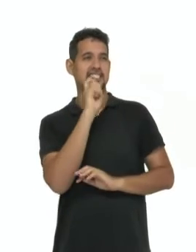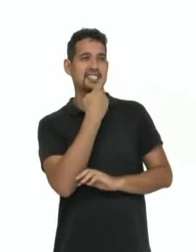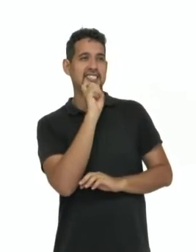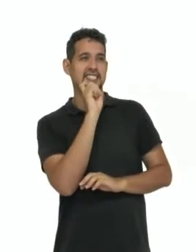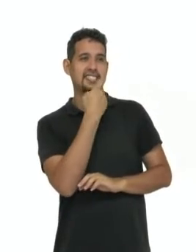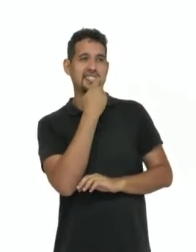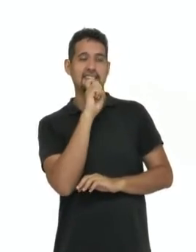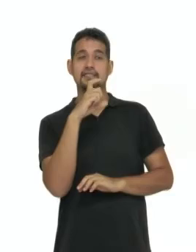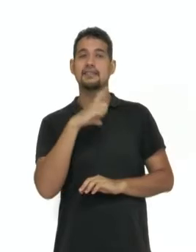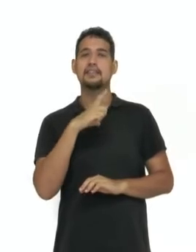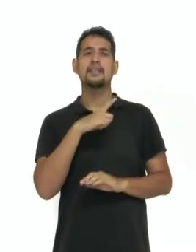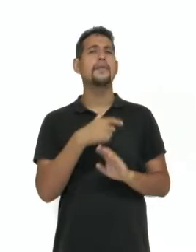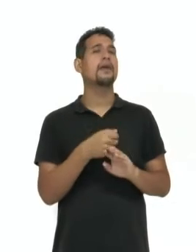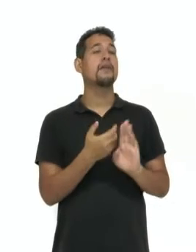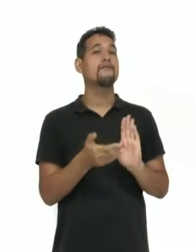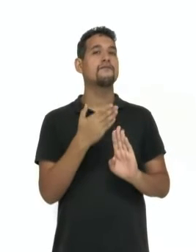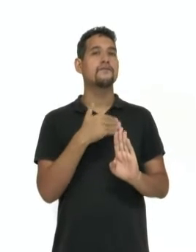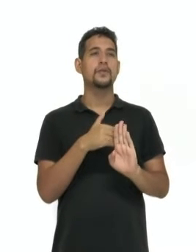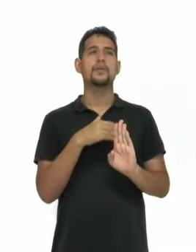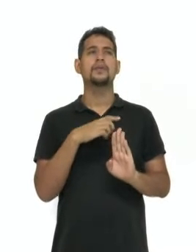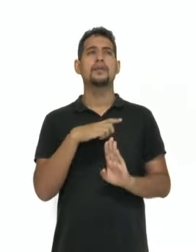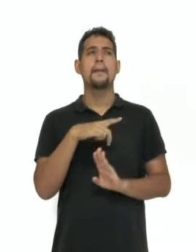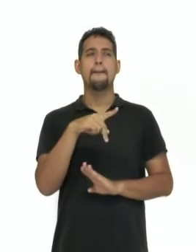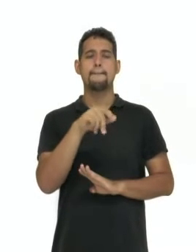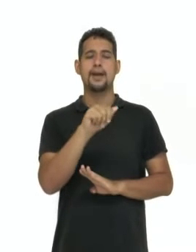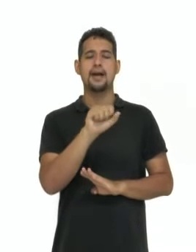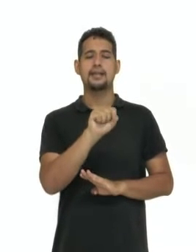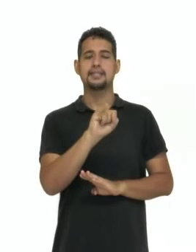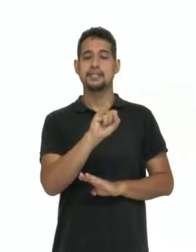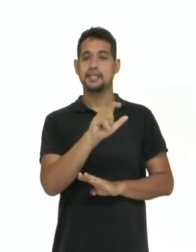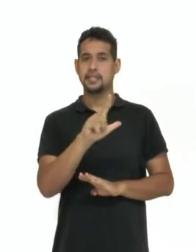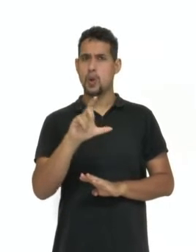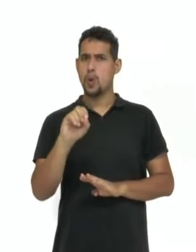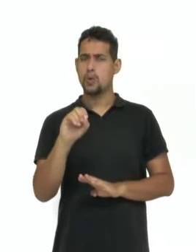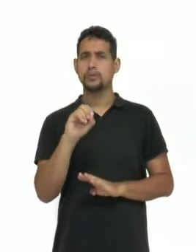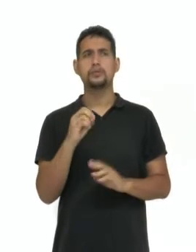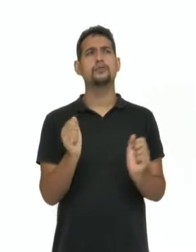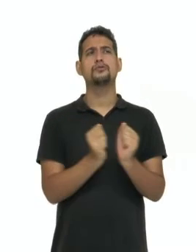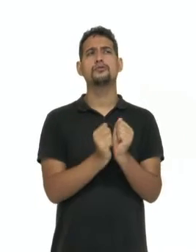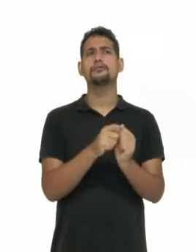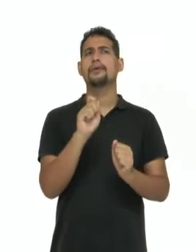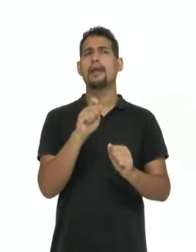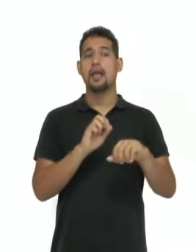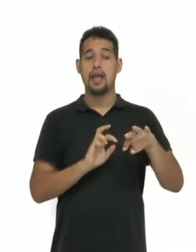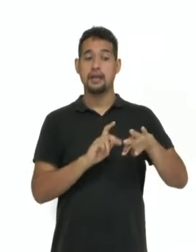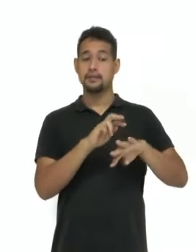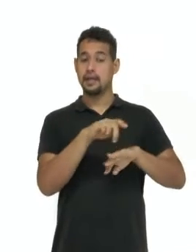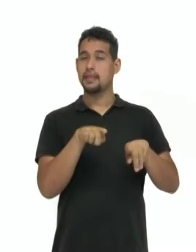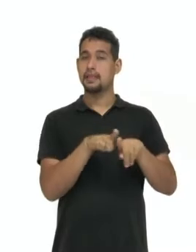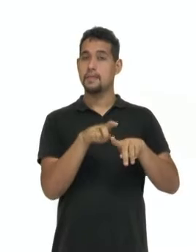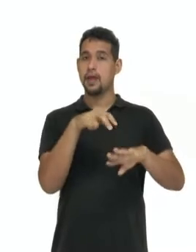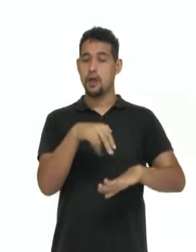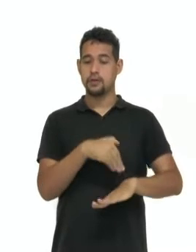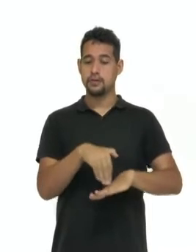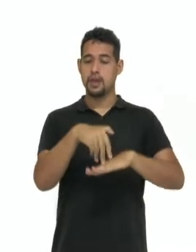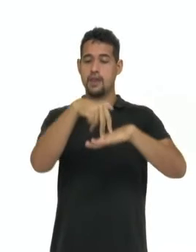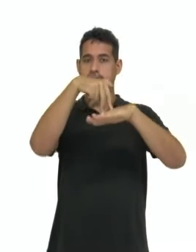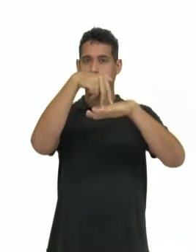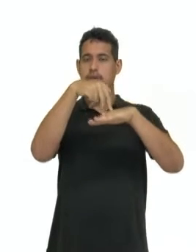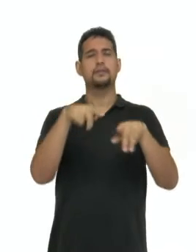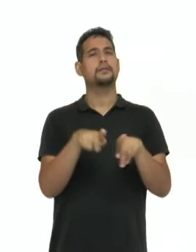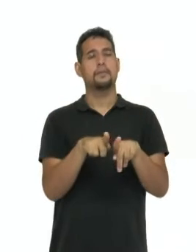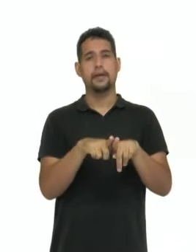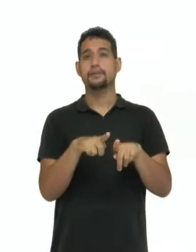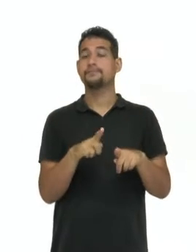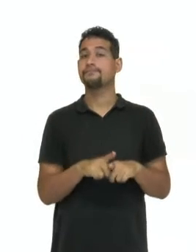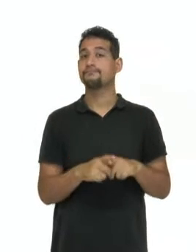al fondo del pasillo, junto a la escalera y los ascensores, ao